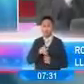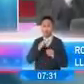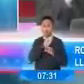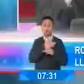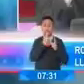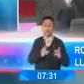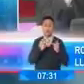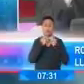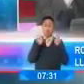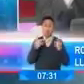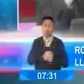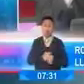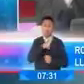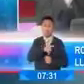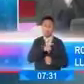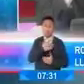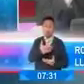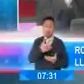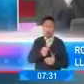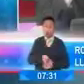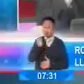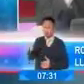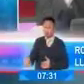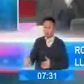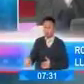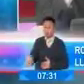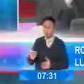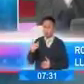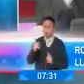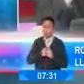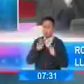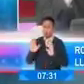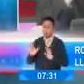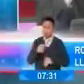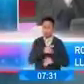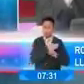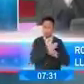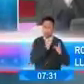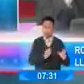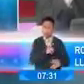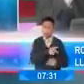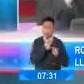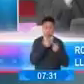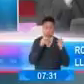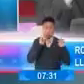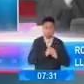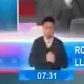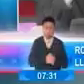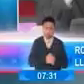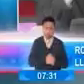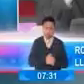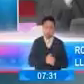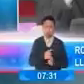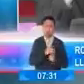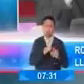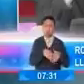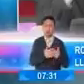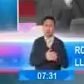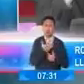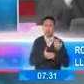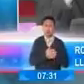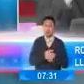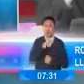funcionarios públicos que adjudicaron la obra. Lo primero es preguntarse si es que esos funcionarios lo hicieron en el ánimo de delinquir, si